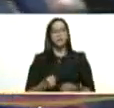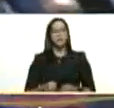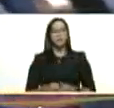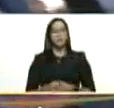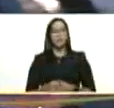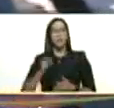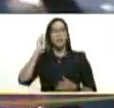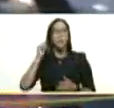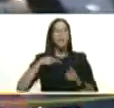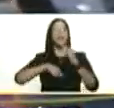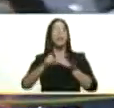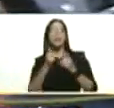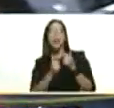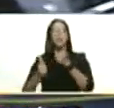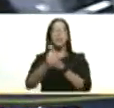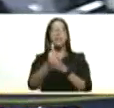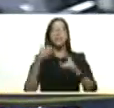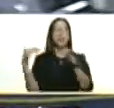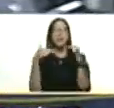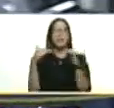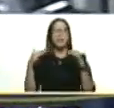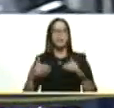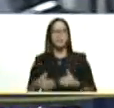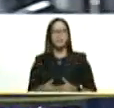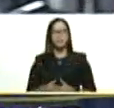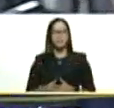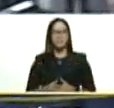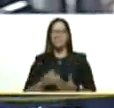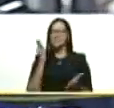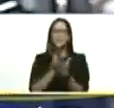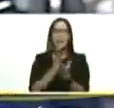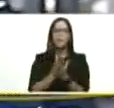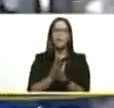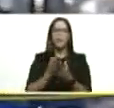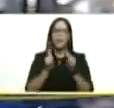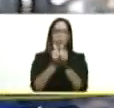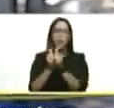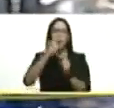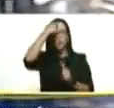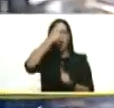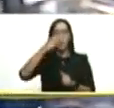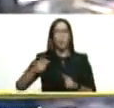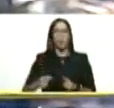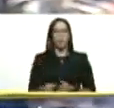para que vayan al frente en la batalla, siempre con el pueblo,